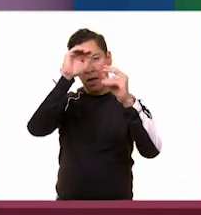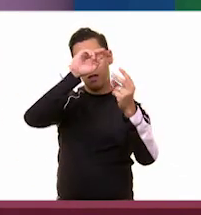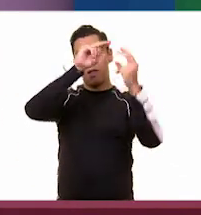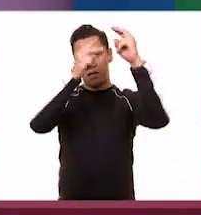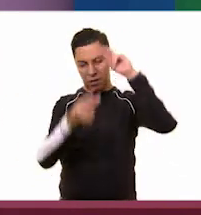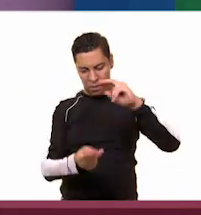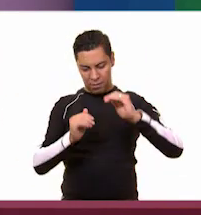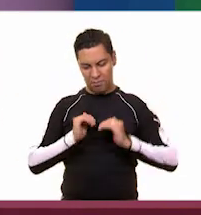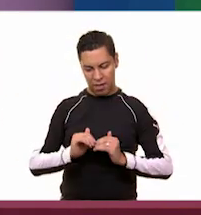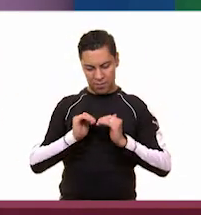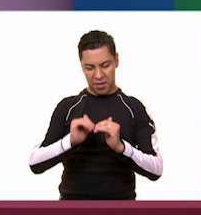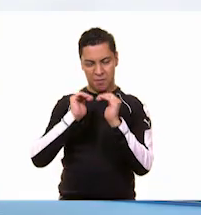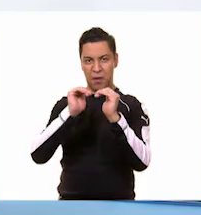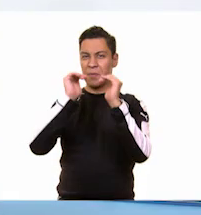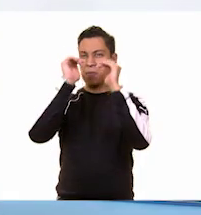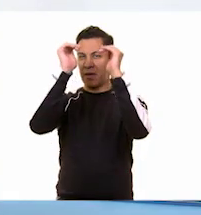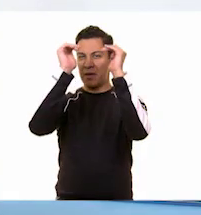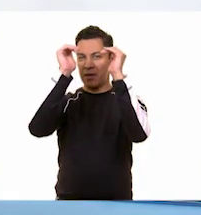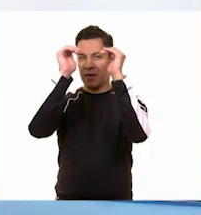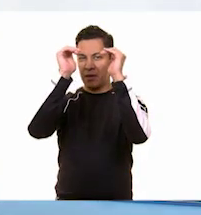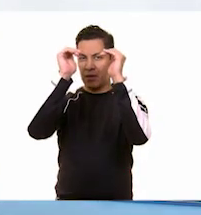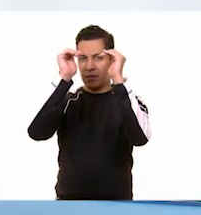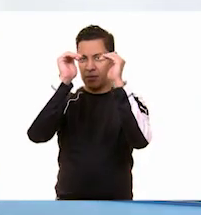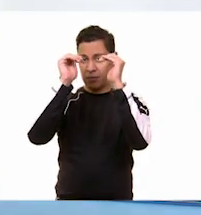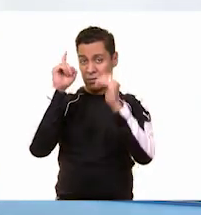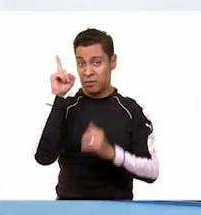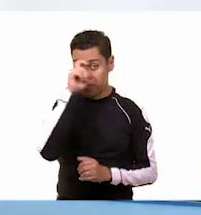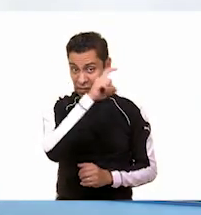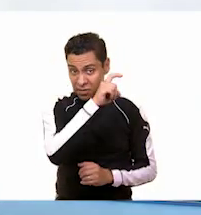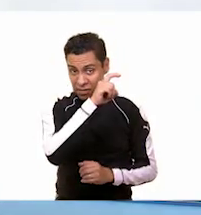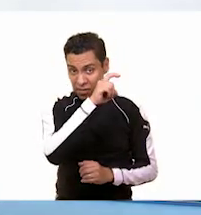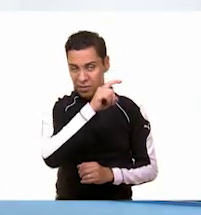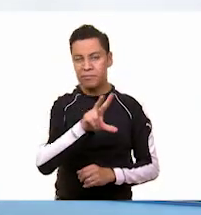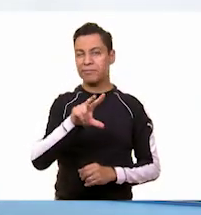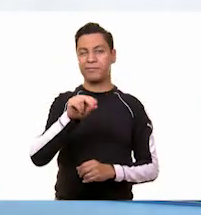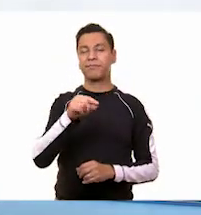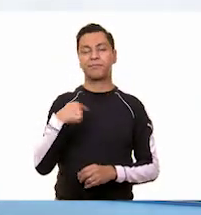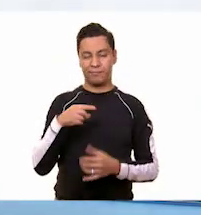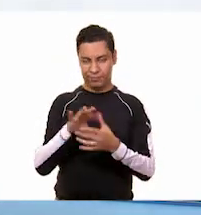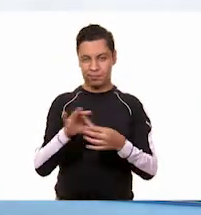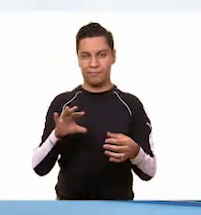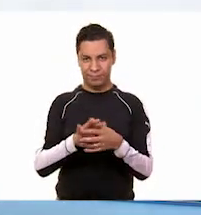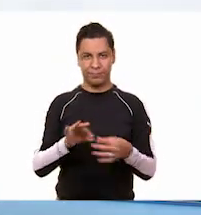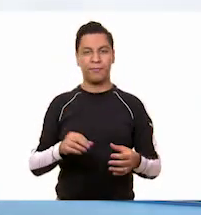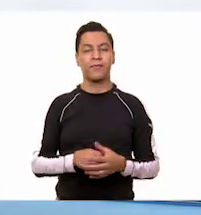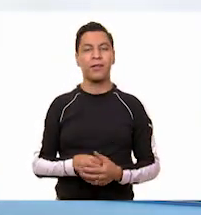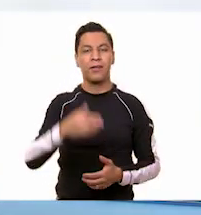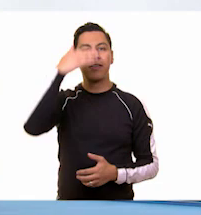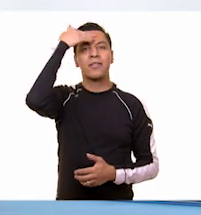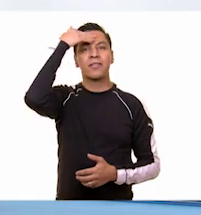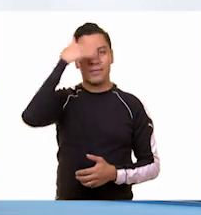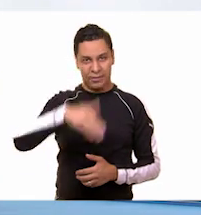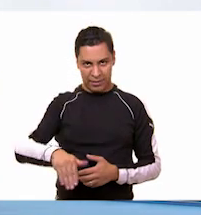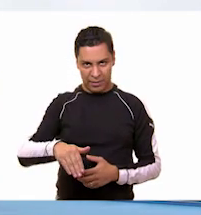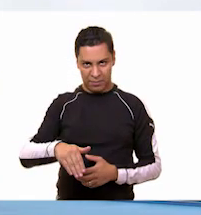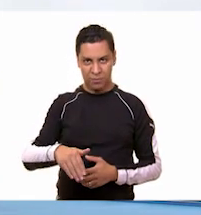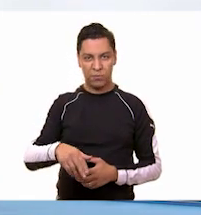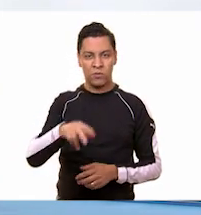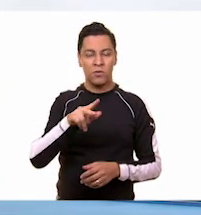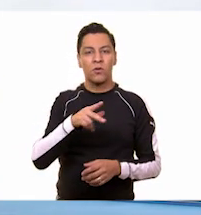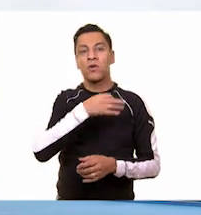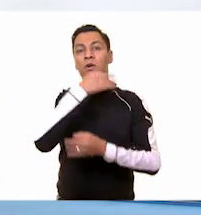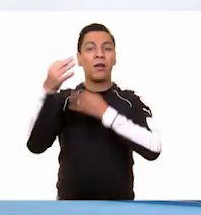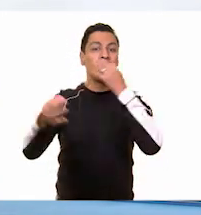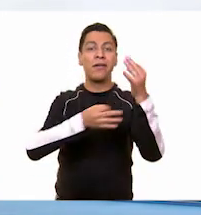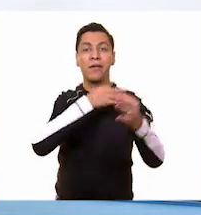verdad. Fíjate que no lo es, Raulito. Al contrario, miren, les explico. Sabemos que el propósito de la nota periodística